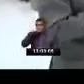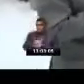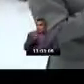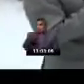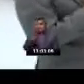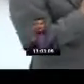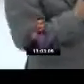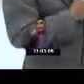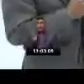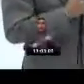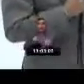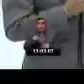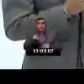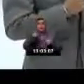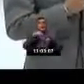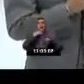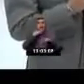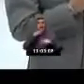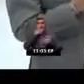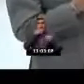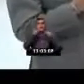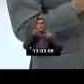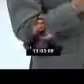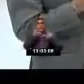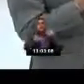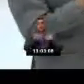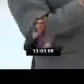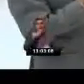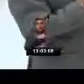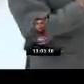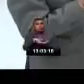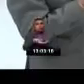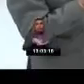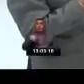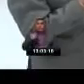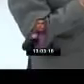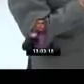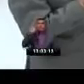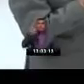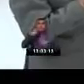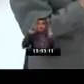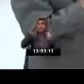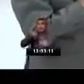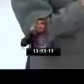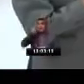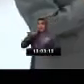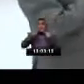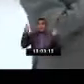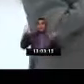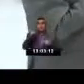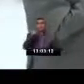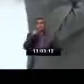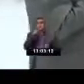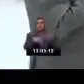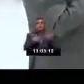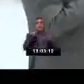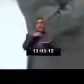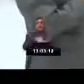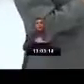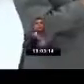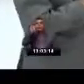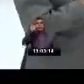tardes. Algunas puntualizaciones, nada más. La gente se preguntaba desde ayer que efectuamos ya el anuncio a través de televisión, ¿qué va a suceder, por ejemplo,